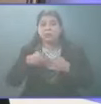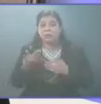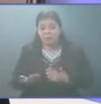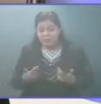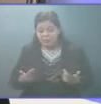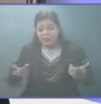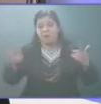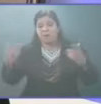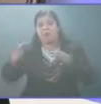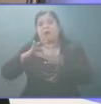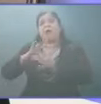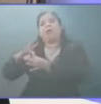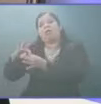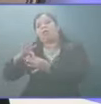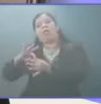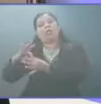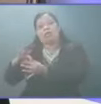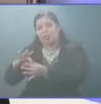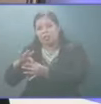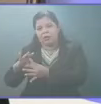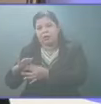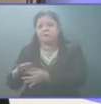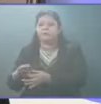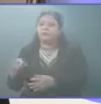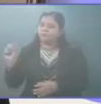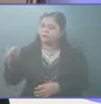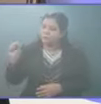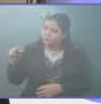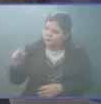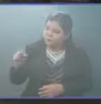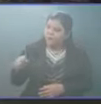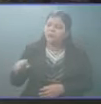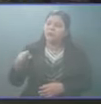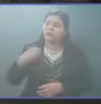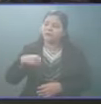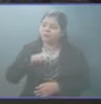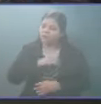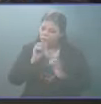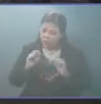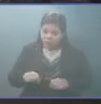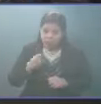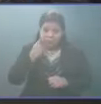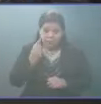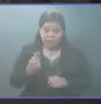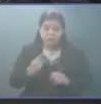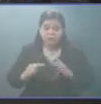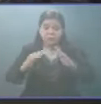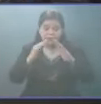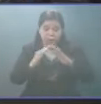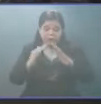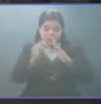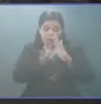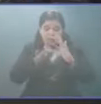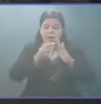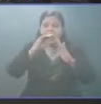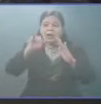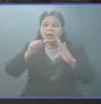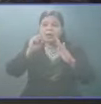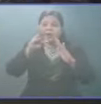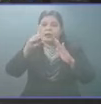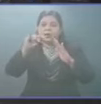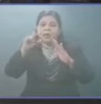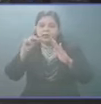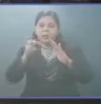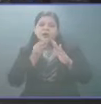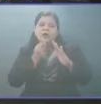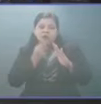más dependiente. Definitivamente. Sí, doctor, si nos puede dar los detalles del Hogar Jardín de los Abuelitos, por si alguna persona está